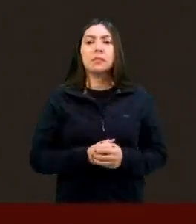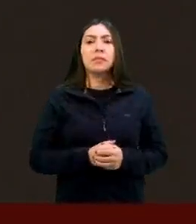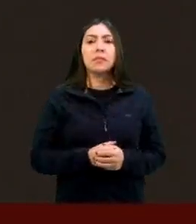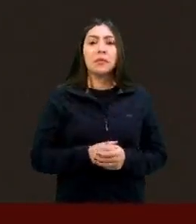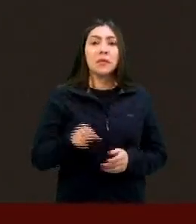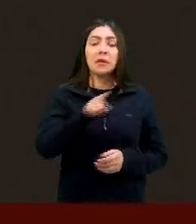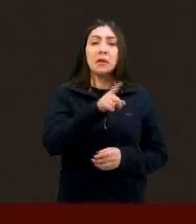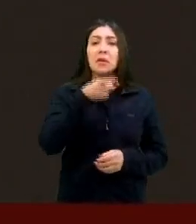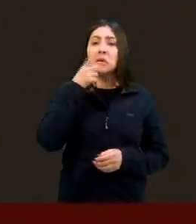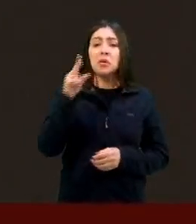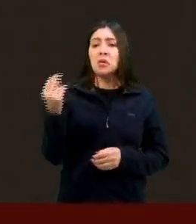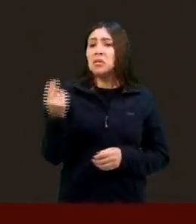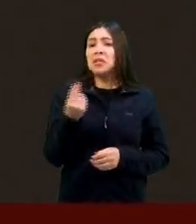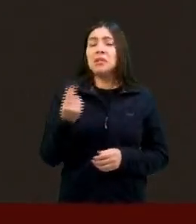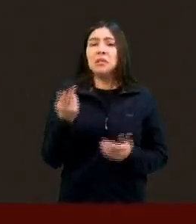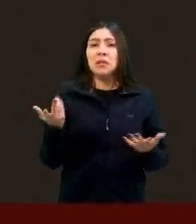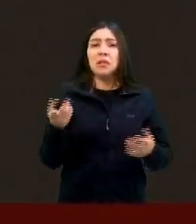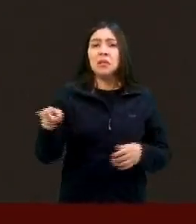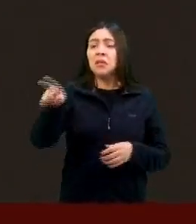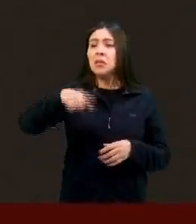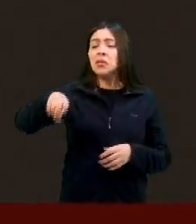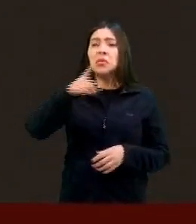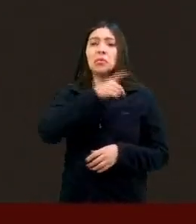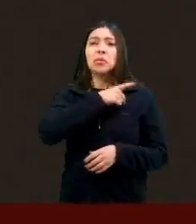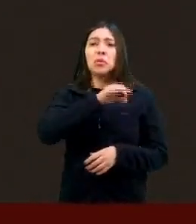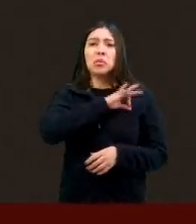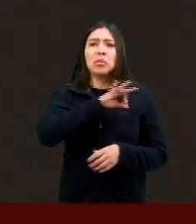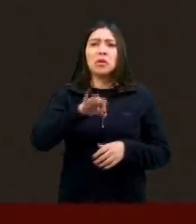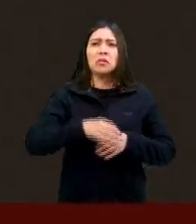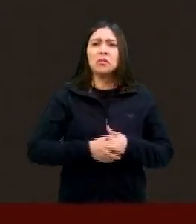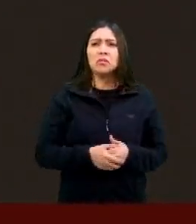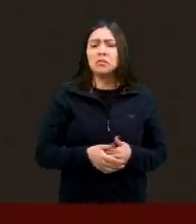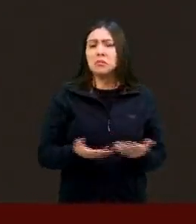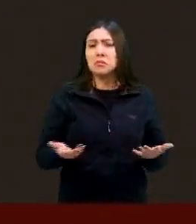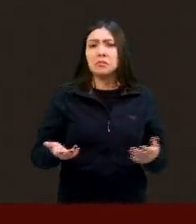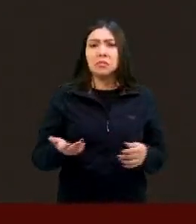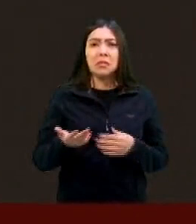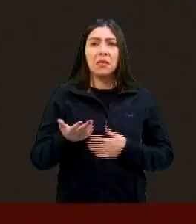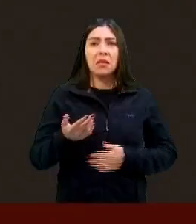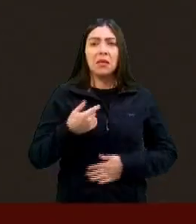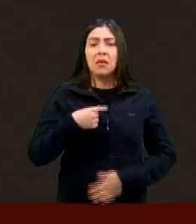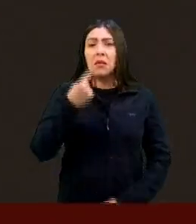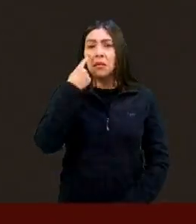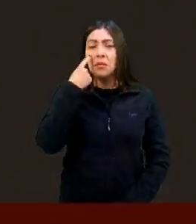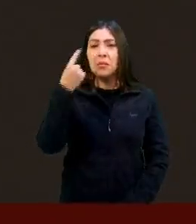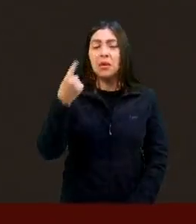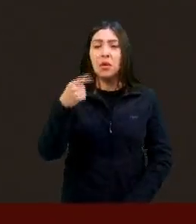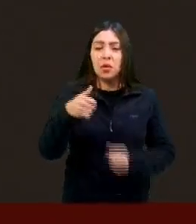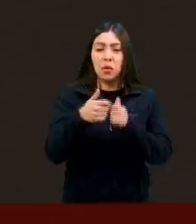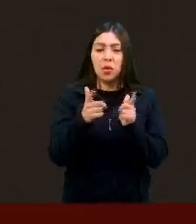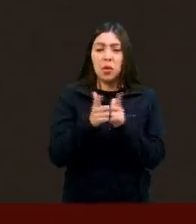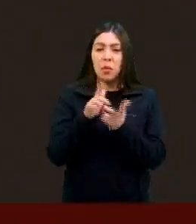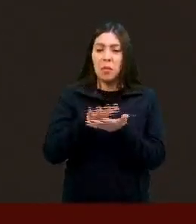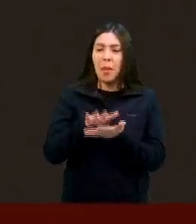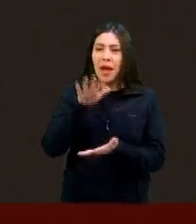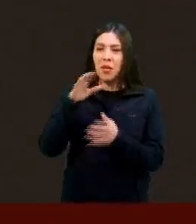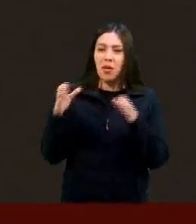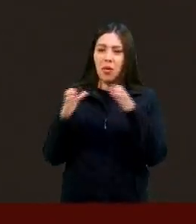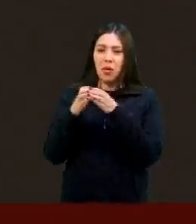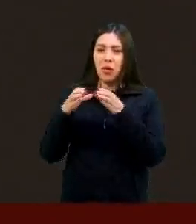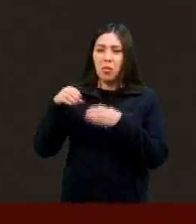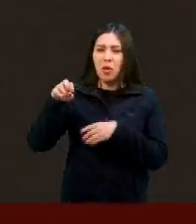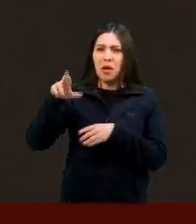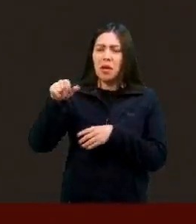pueden solos Pues yo veo que es muy bajo la productividad del grupo mayoritario si